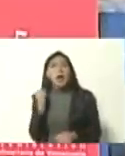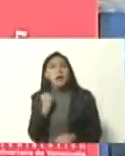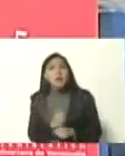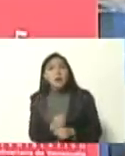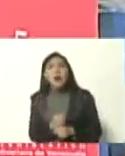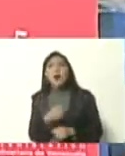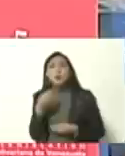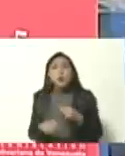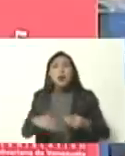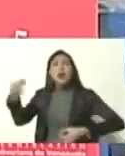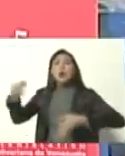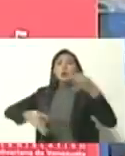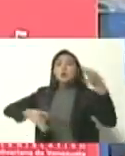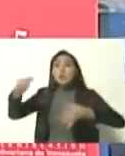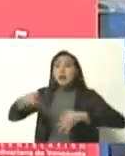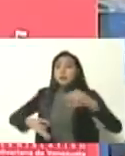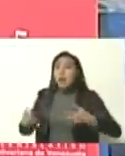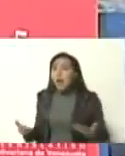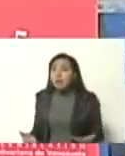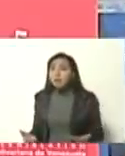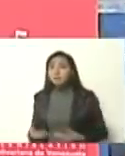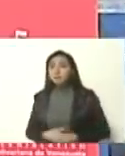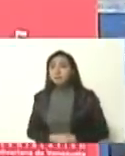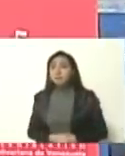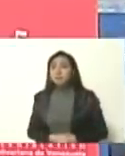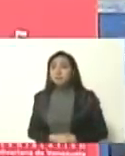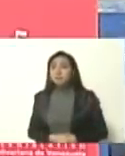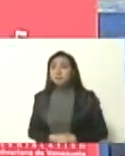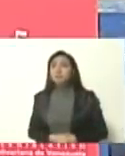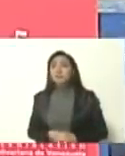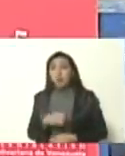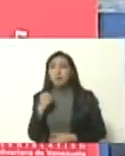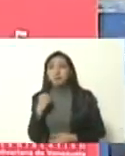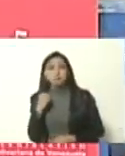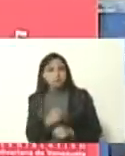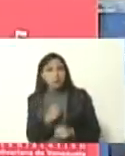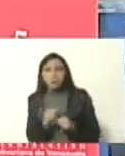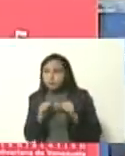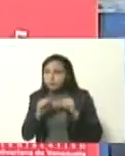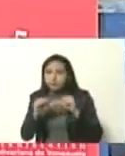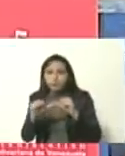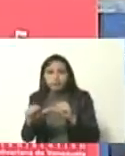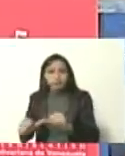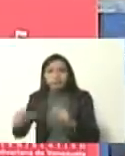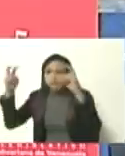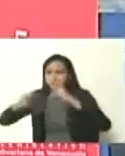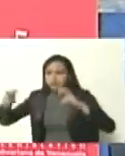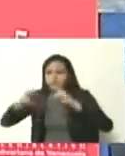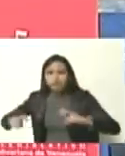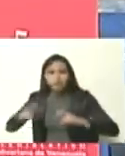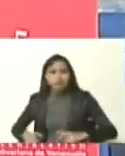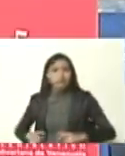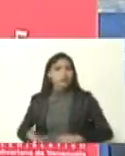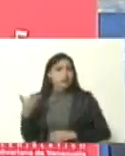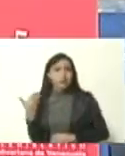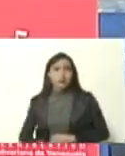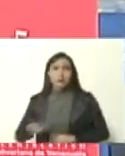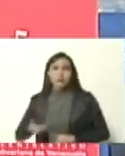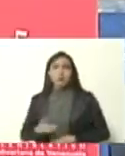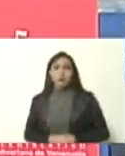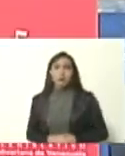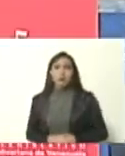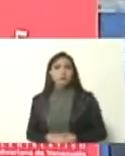de la función judicial, está actuando de manera permanente. Ya hay un juicio